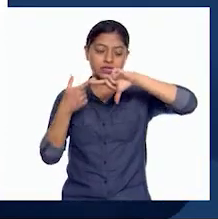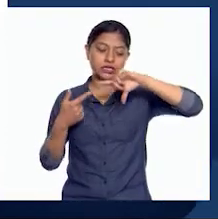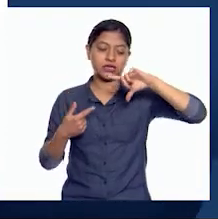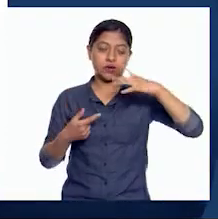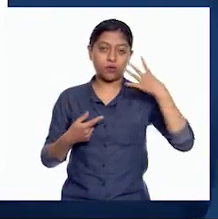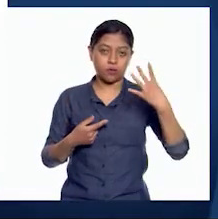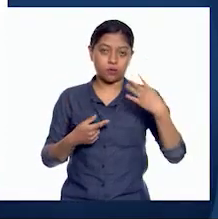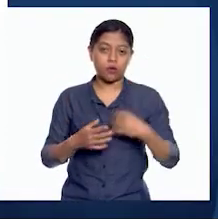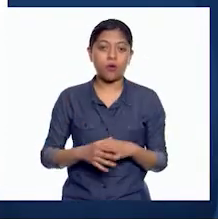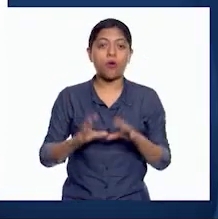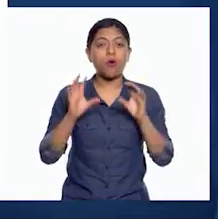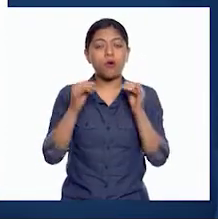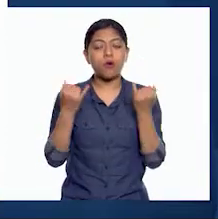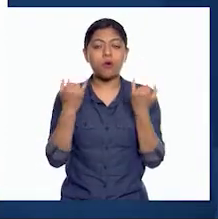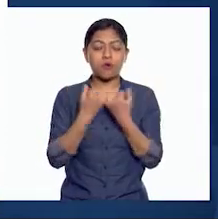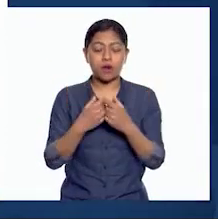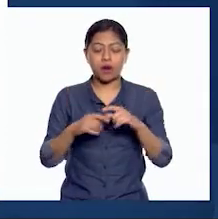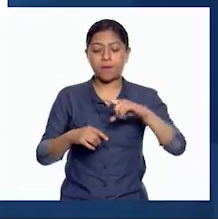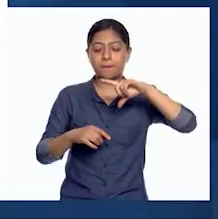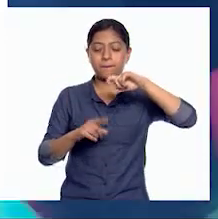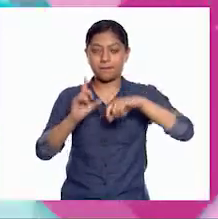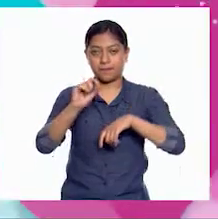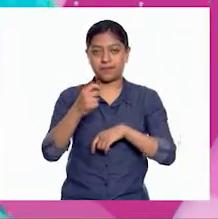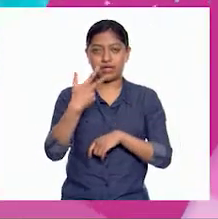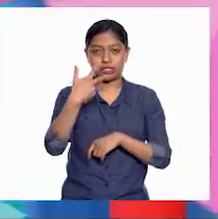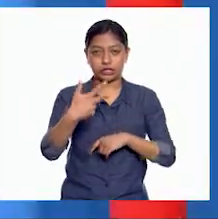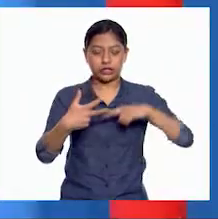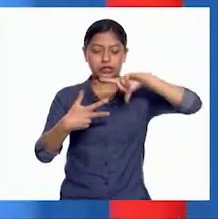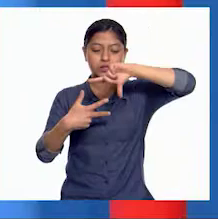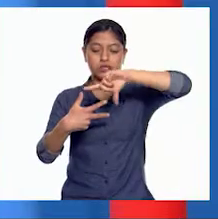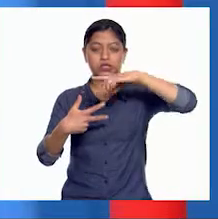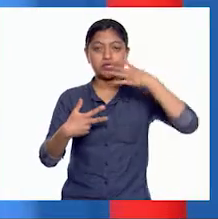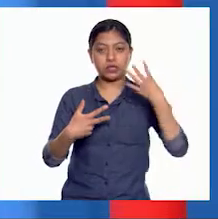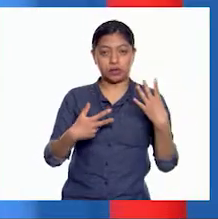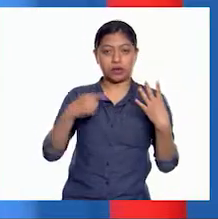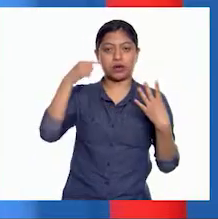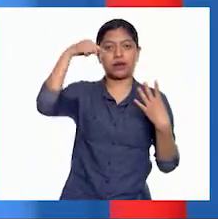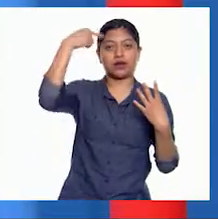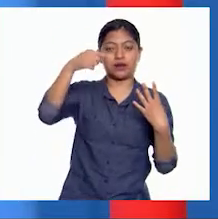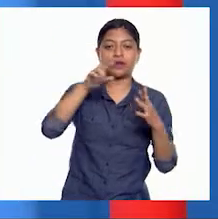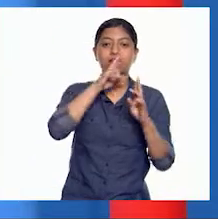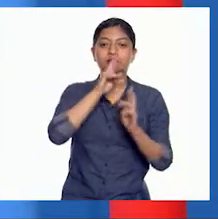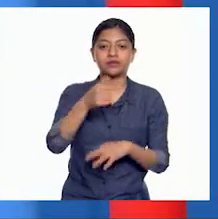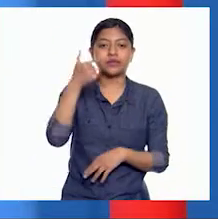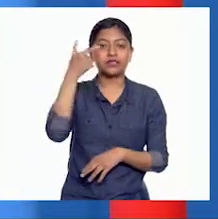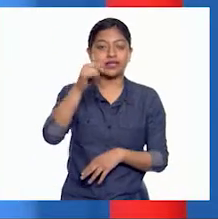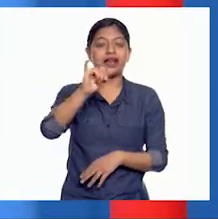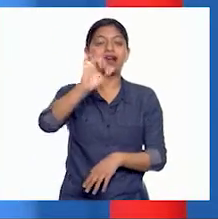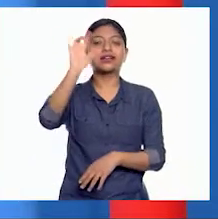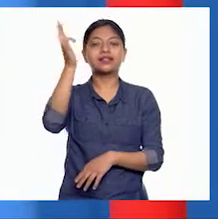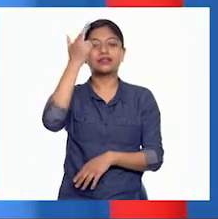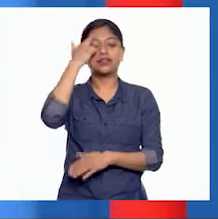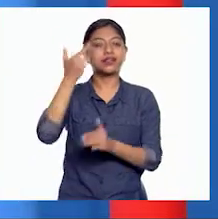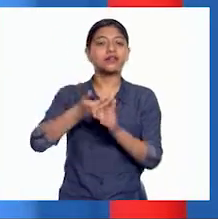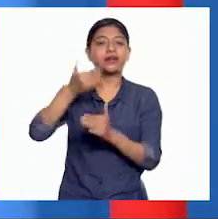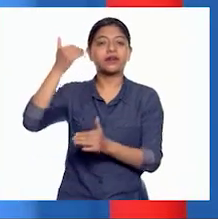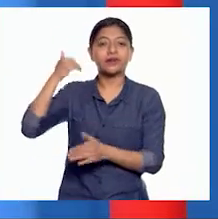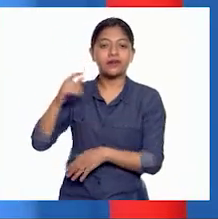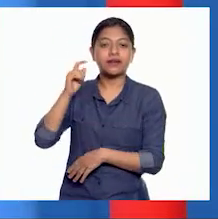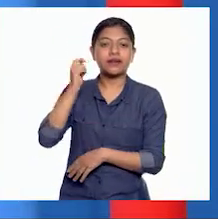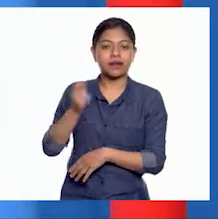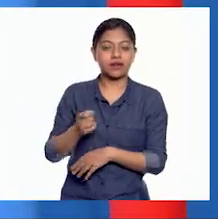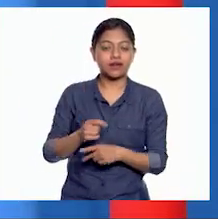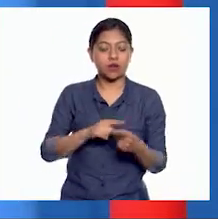también, 28 entre 4 es igual a 7. Ah, ya con el video me acordé de lo que vimos. Múltiplos